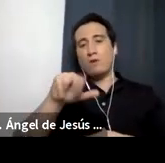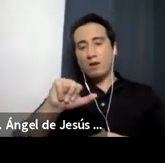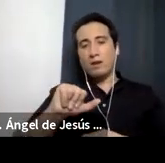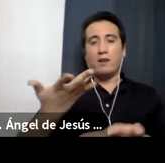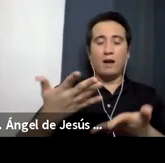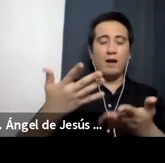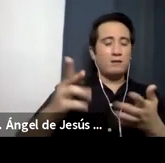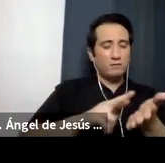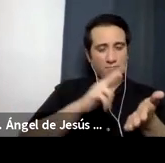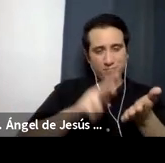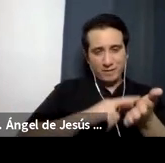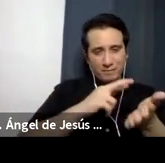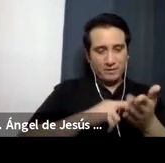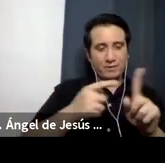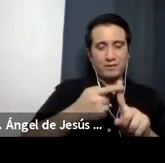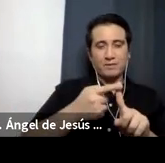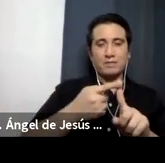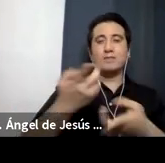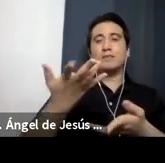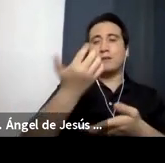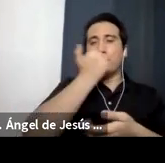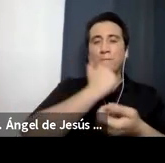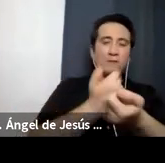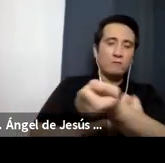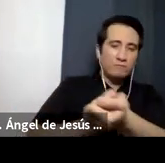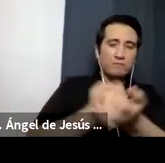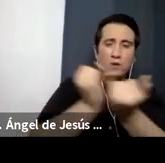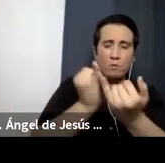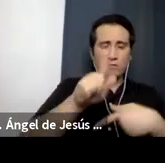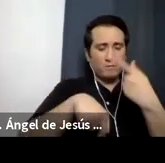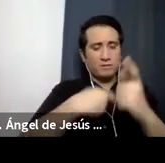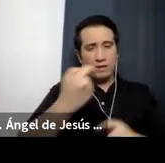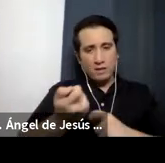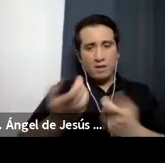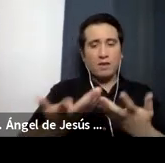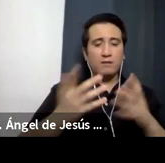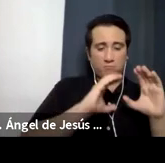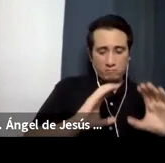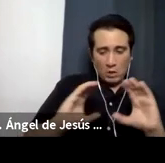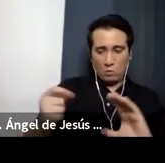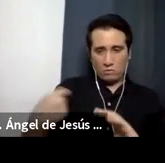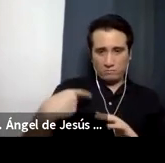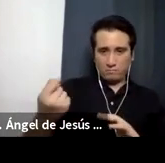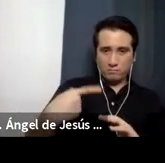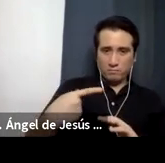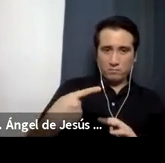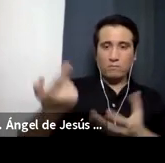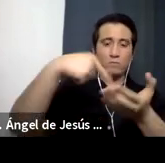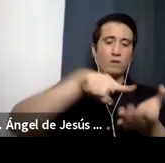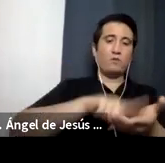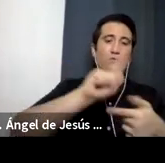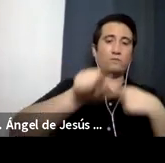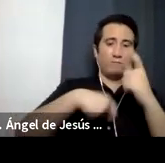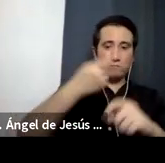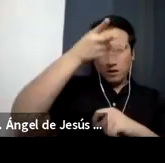debe de incluir estrategias educativas y estrategias de autocuidado. Dentro de esas estrategias que debemos de aprender